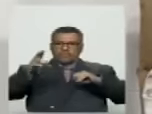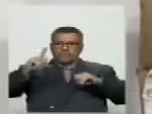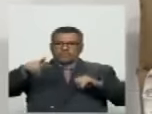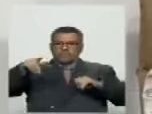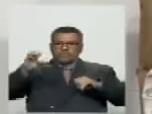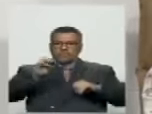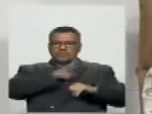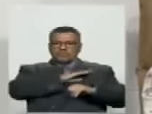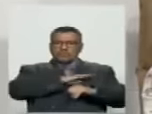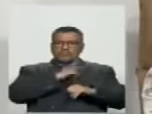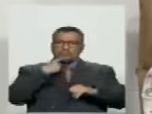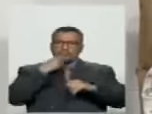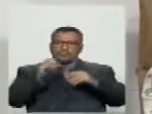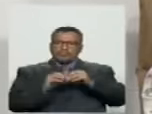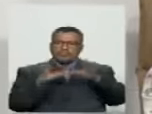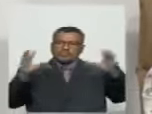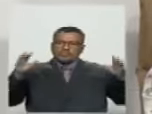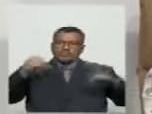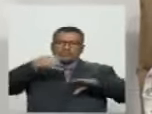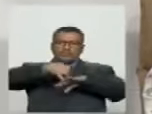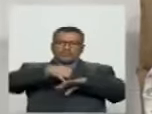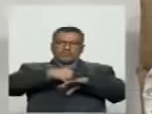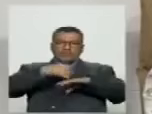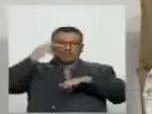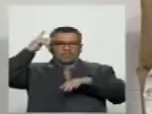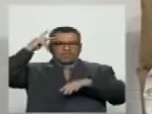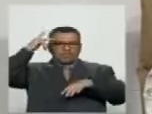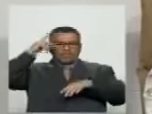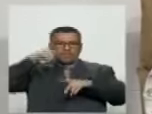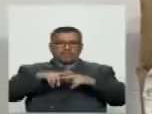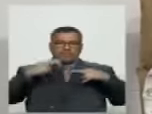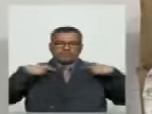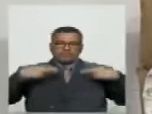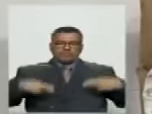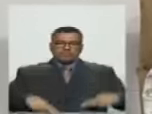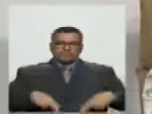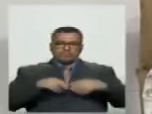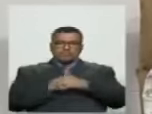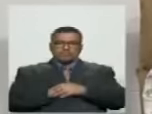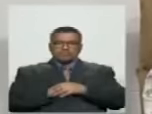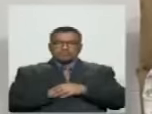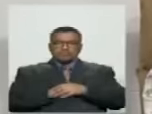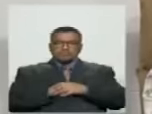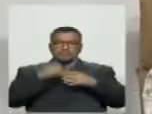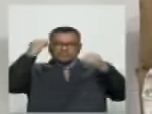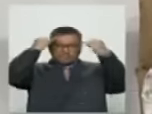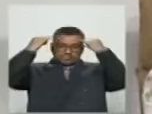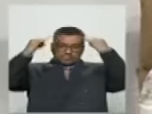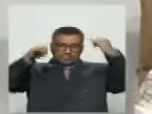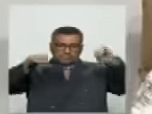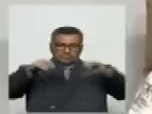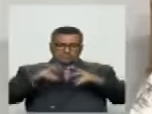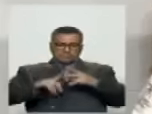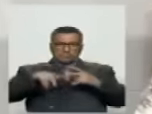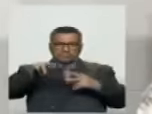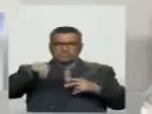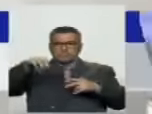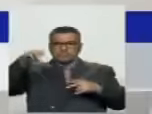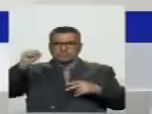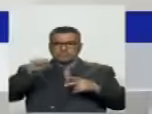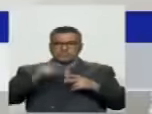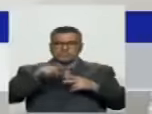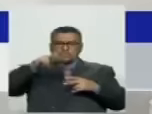como yo para explotar un punto débil en la psicología humana. Los inventores de Facebook, Zuckerberg,